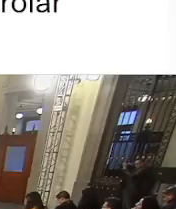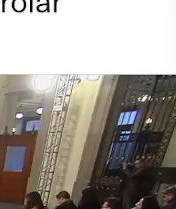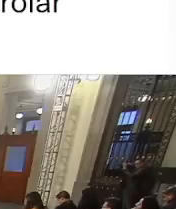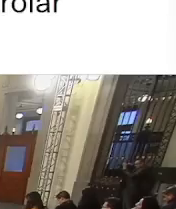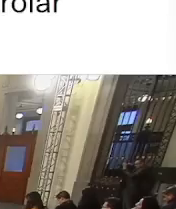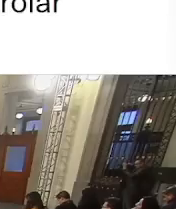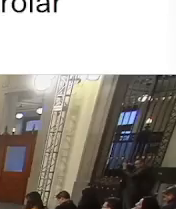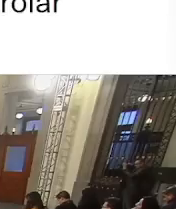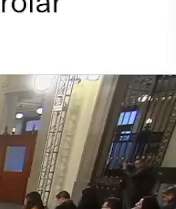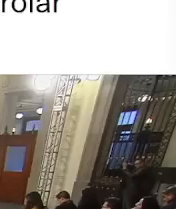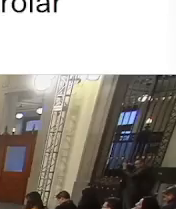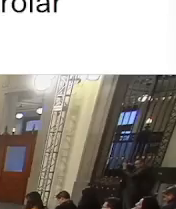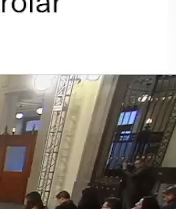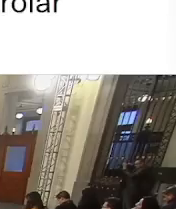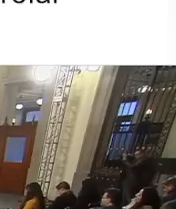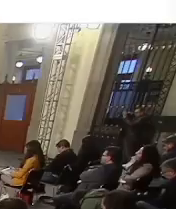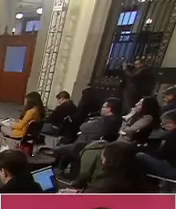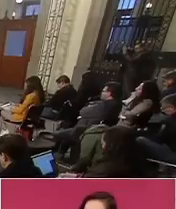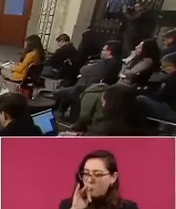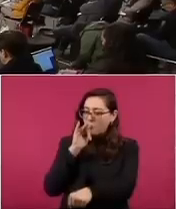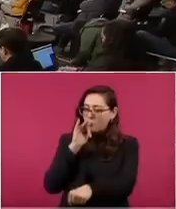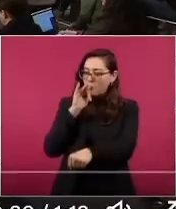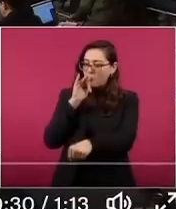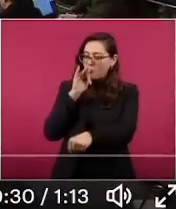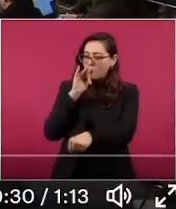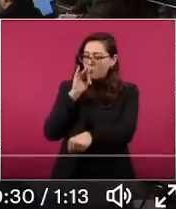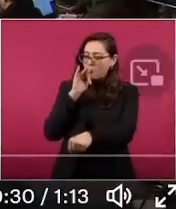hay división de poderes. Vamos a ver lo que